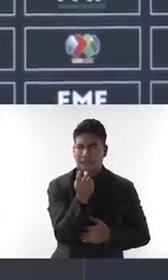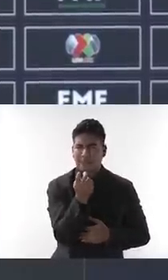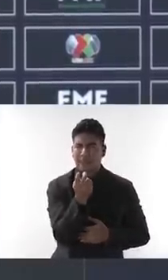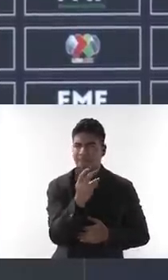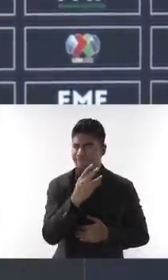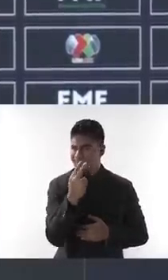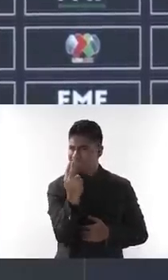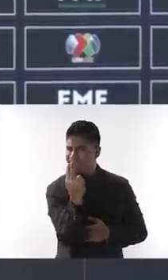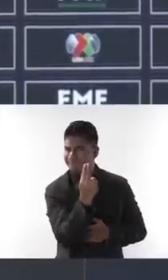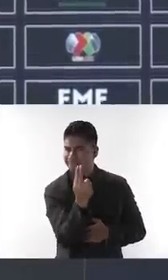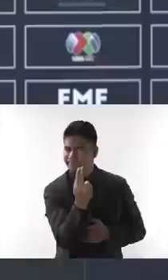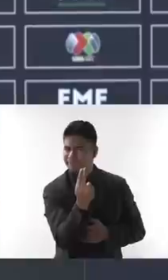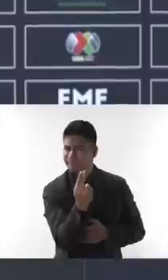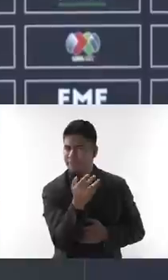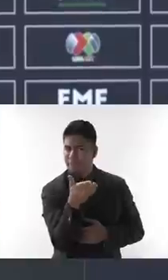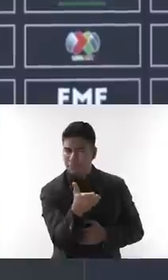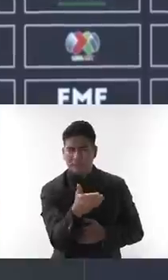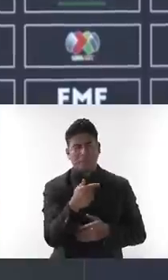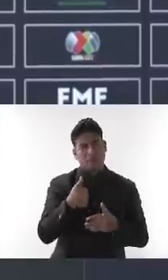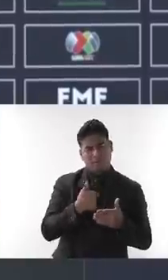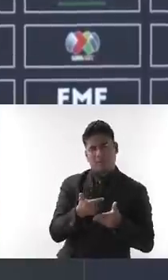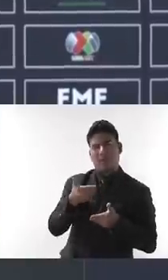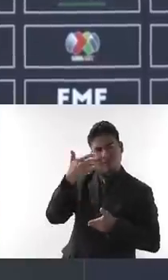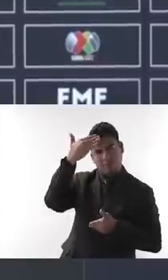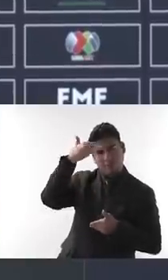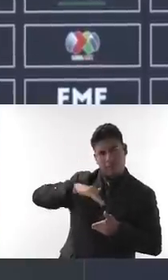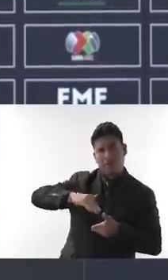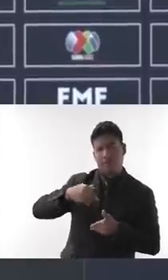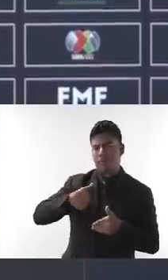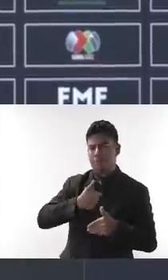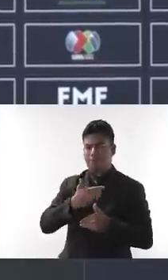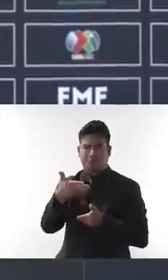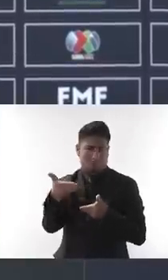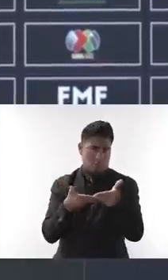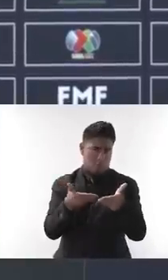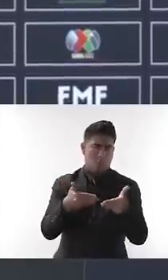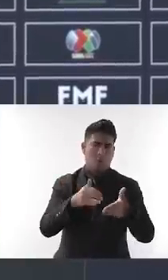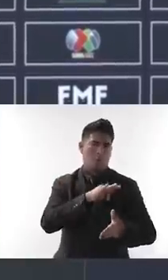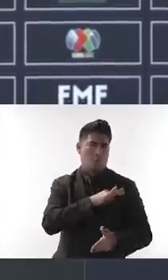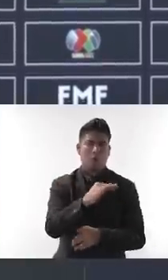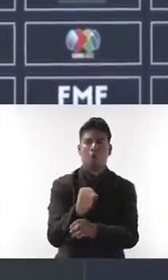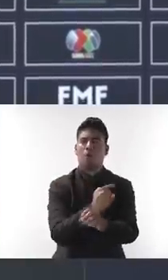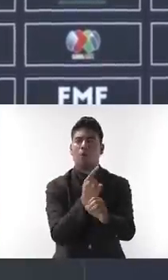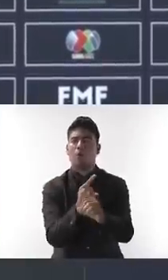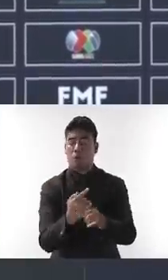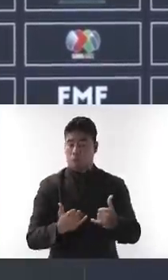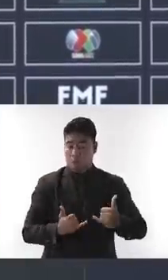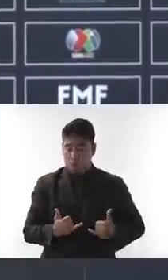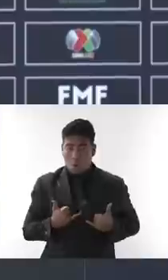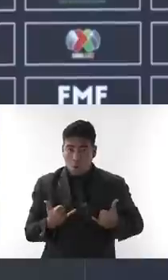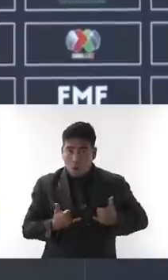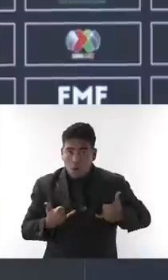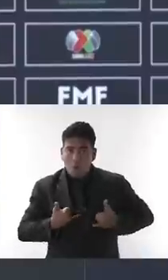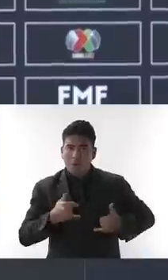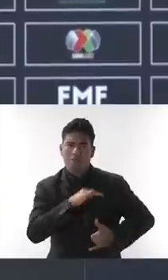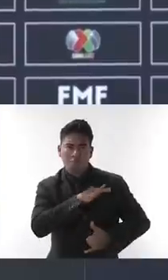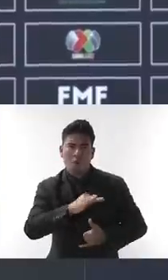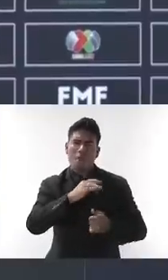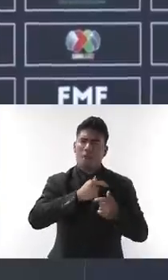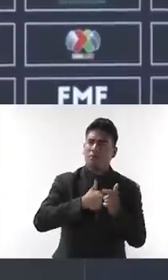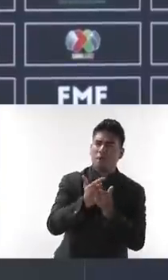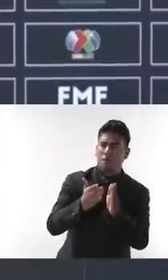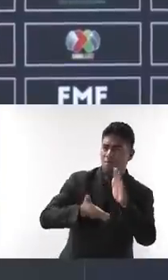intervención en la parte de las transacciones para que los jóvenes puedan salir y con la intervención en materia